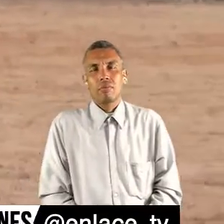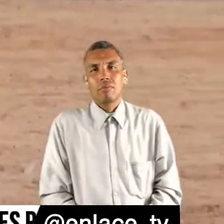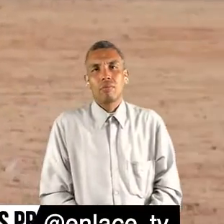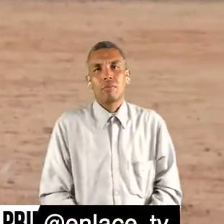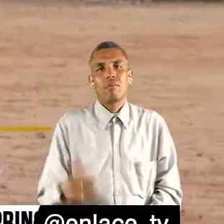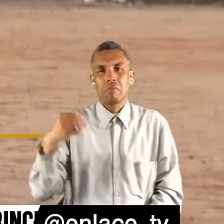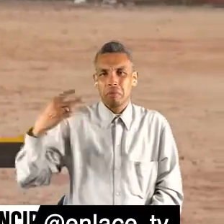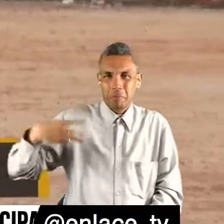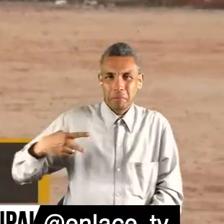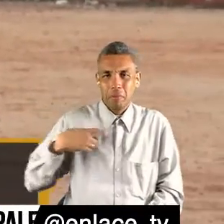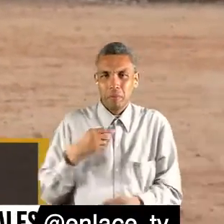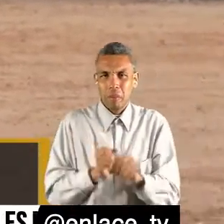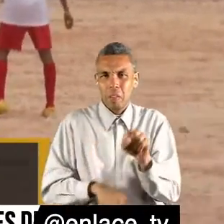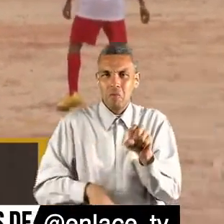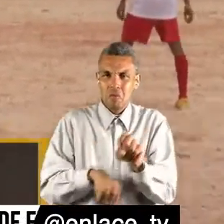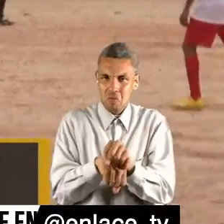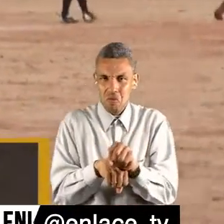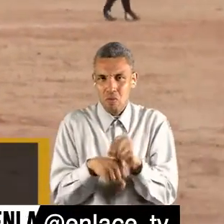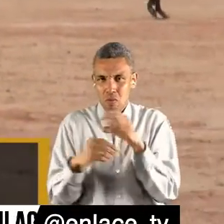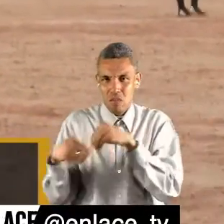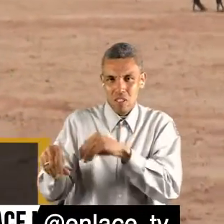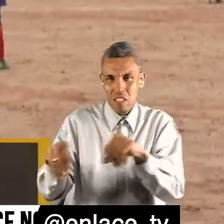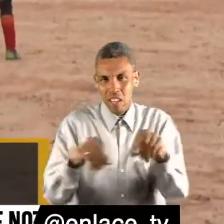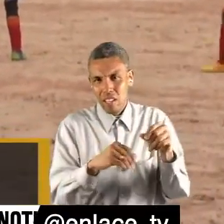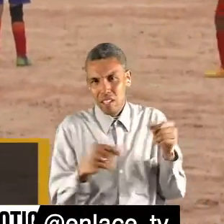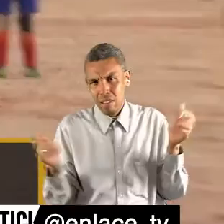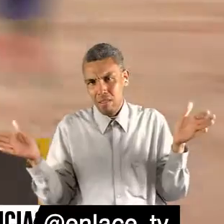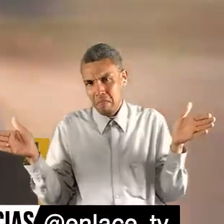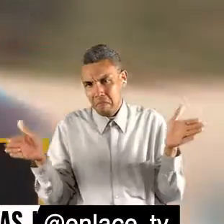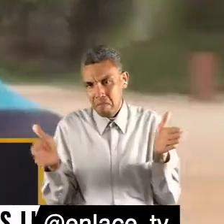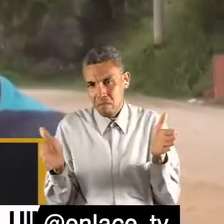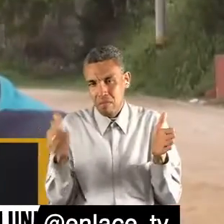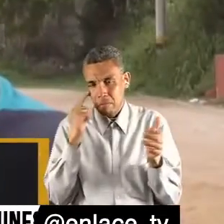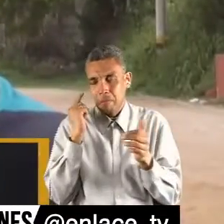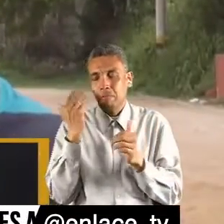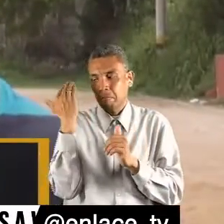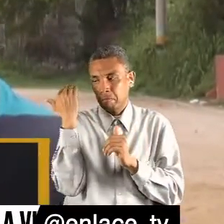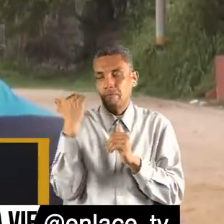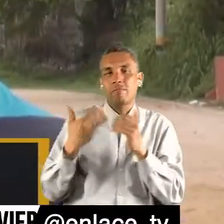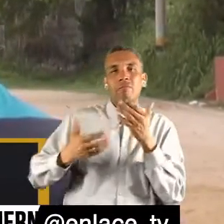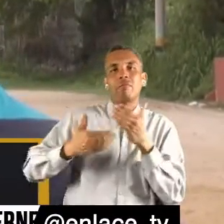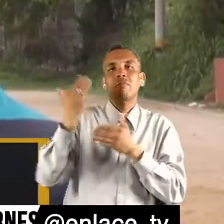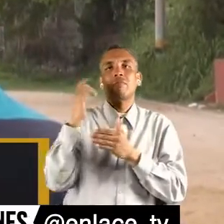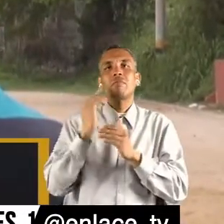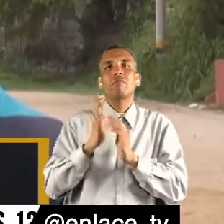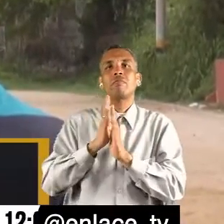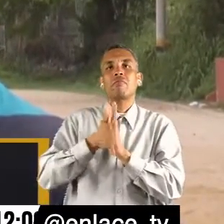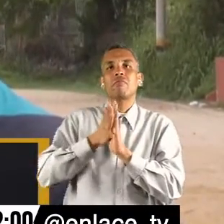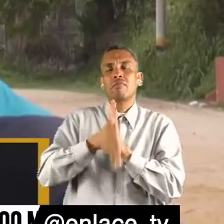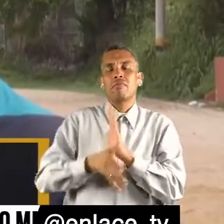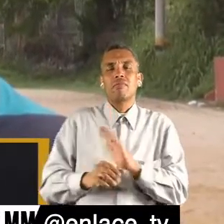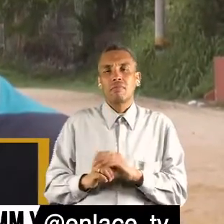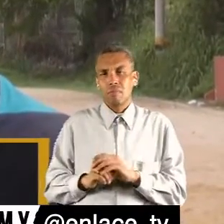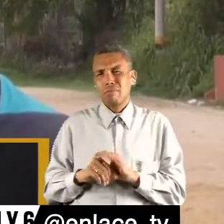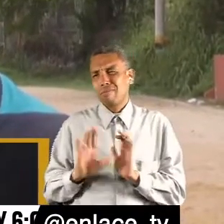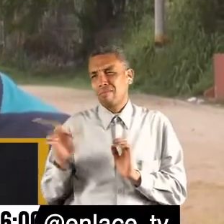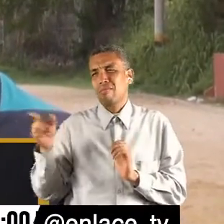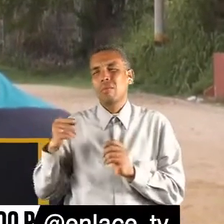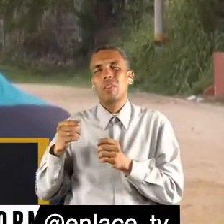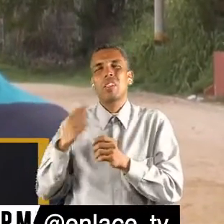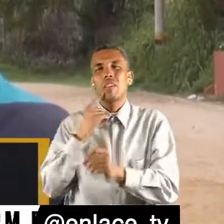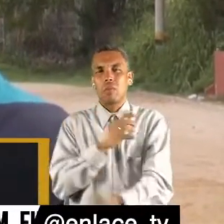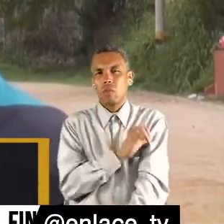tradicional torneo de minifútbol. Sí, nosotros siempre hemos tenido la precaución de invitar a los equipos de las veredas como